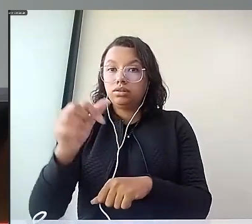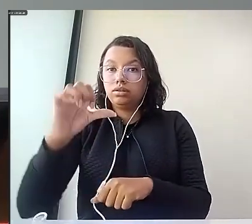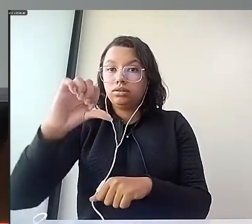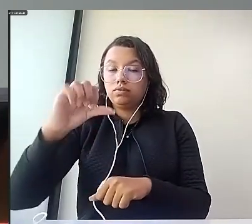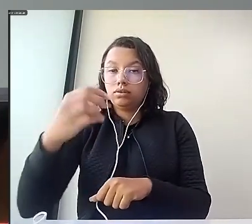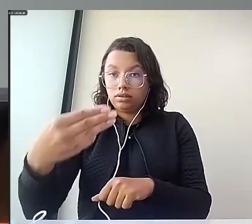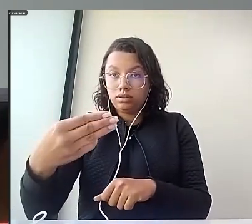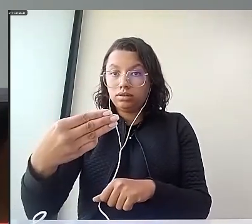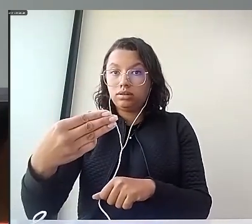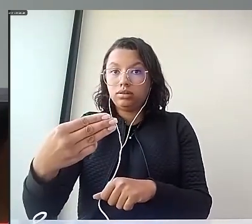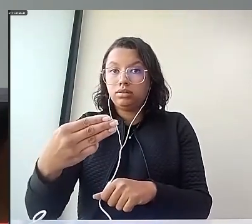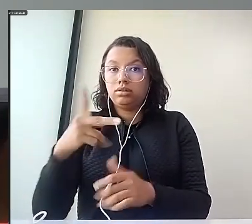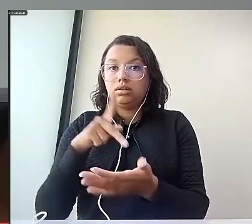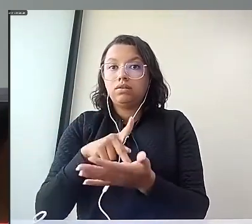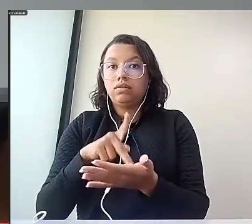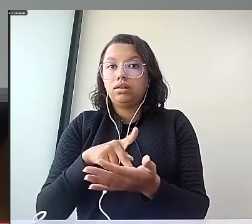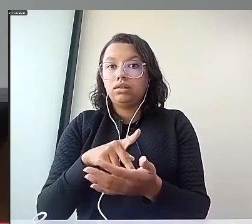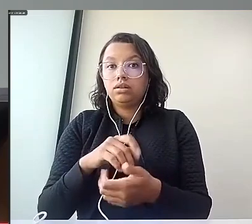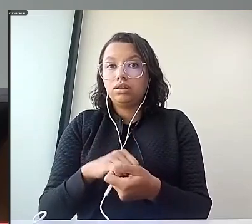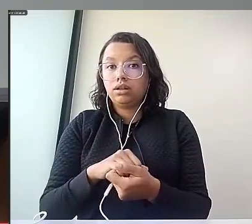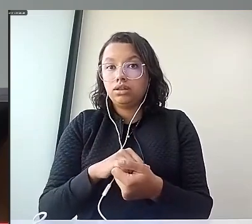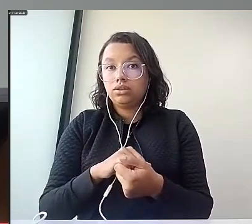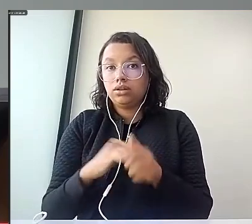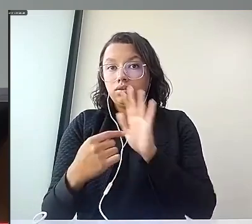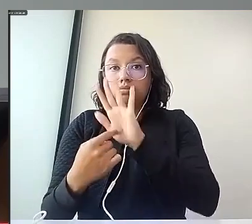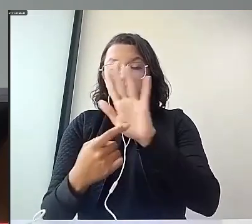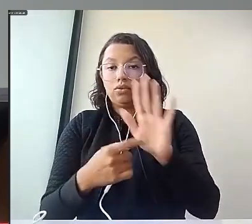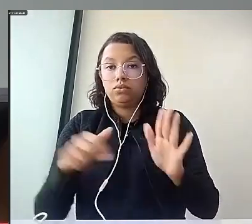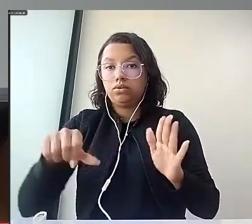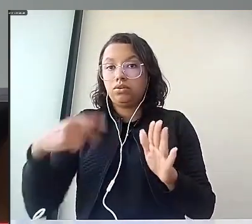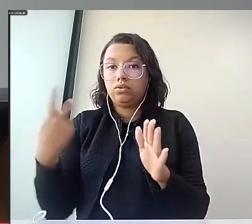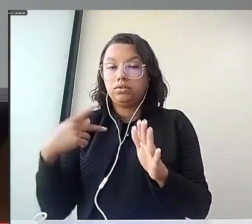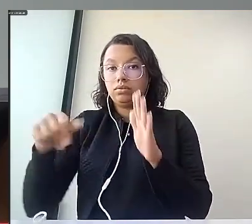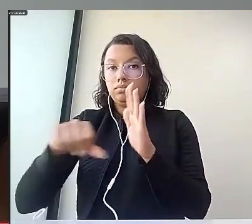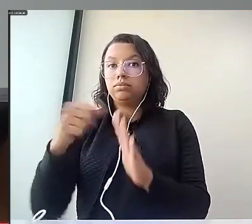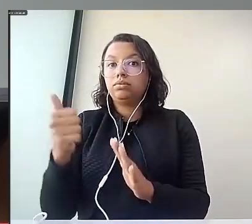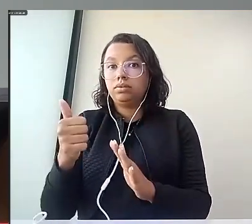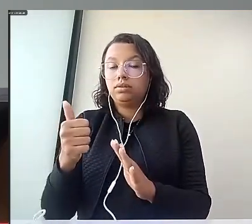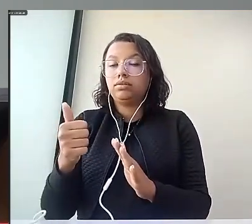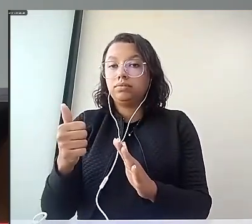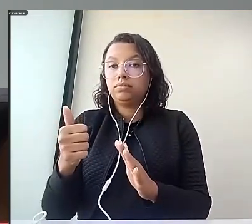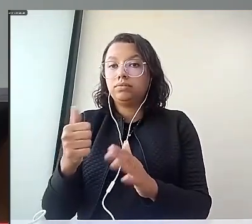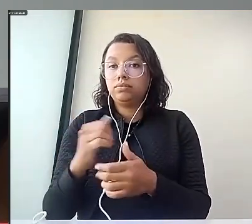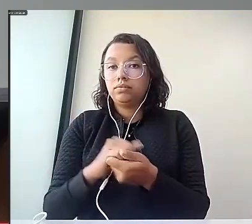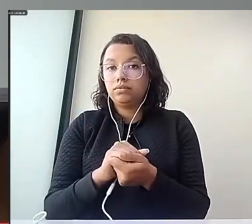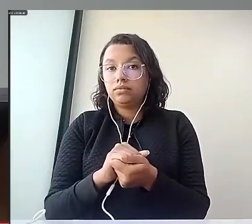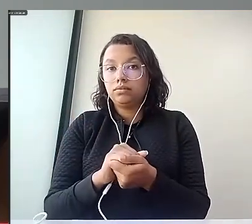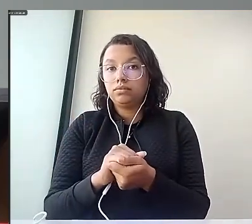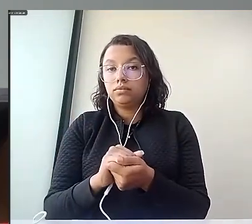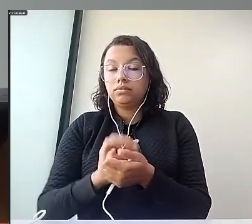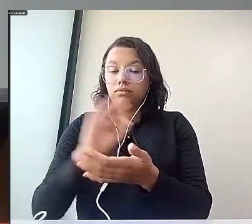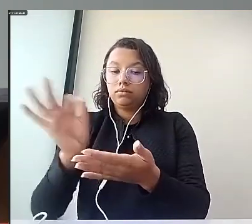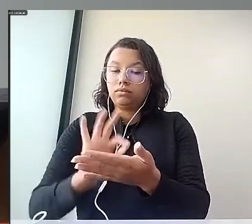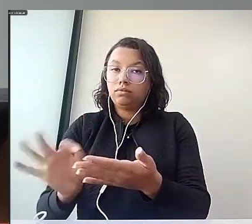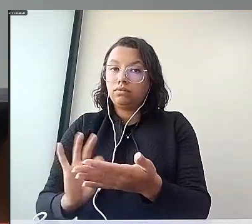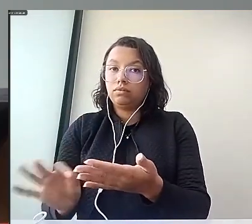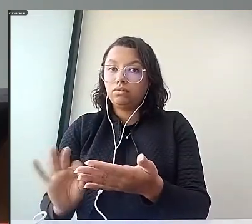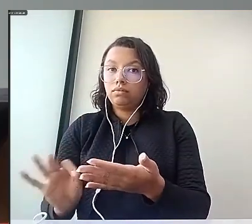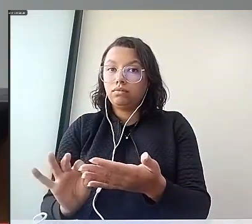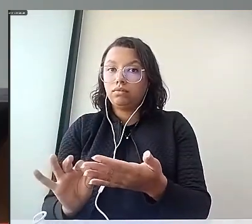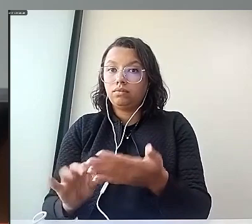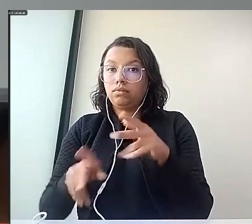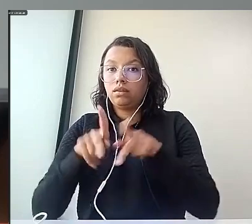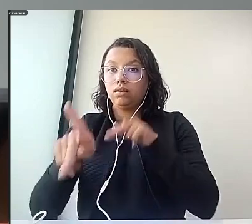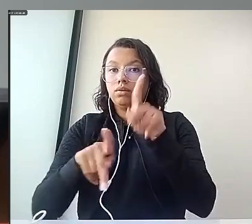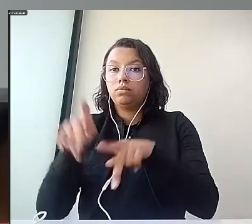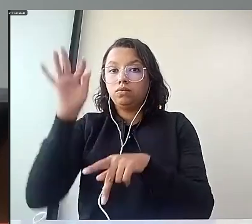1793, la del año 1, es decir, nuestra primera constitución republicana. Y esa escribe: el pueblo francés,